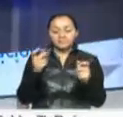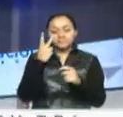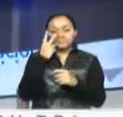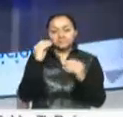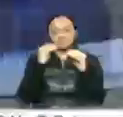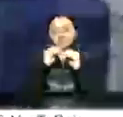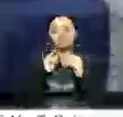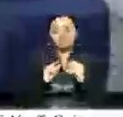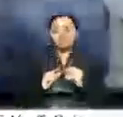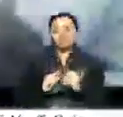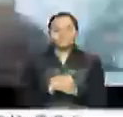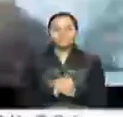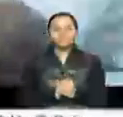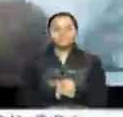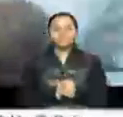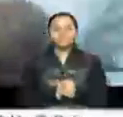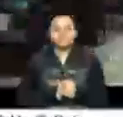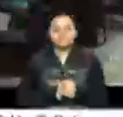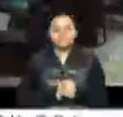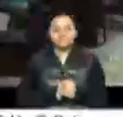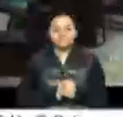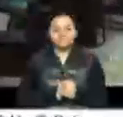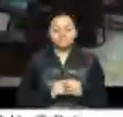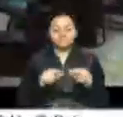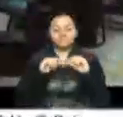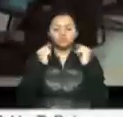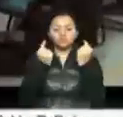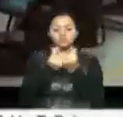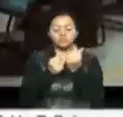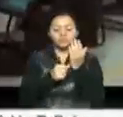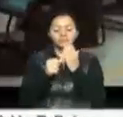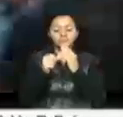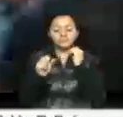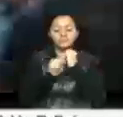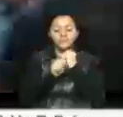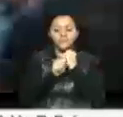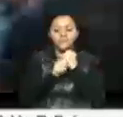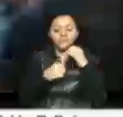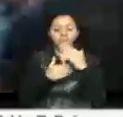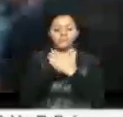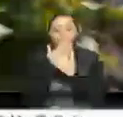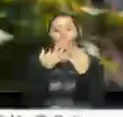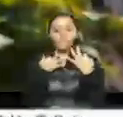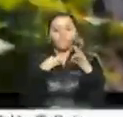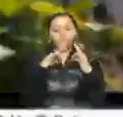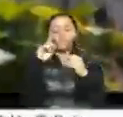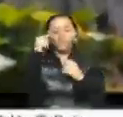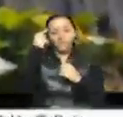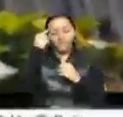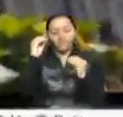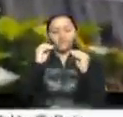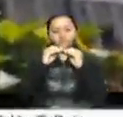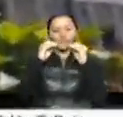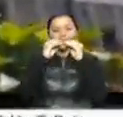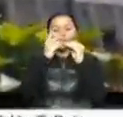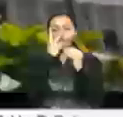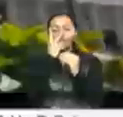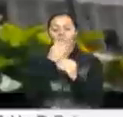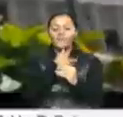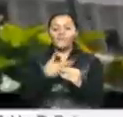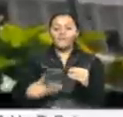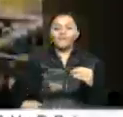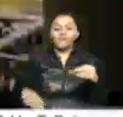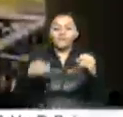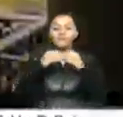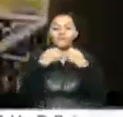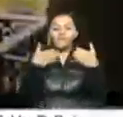más. Los gabinetes itinerantes son una nueva forma de gobernar. Antes, el presidente y su equipo